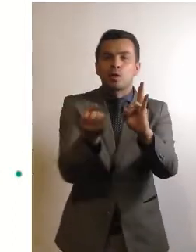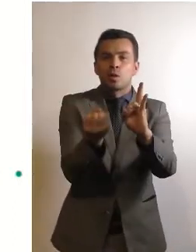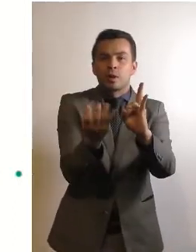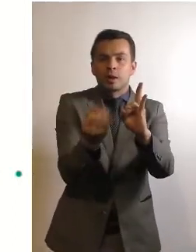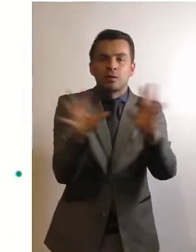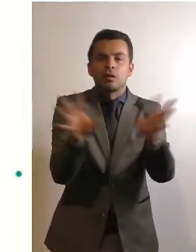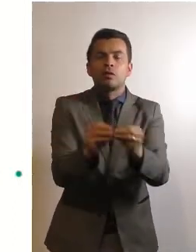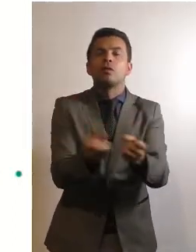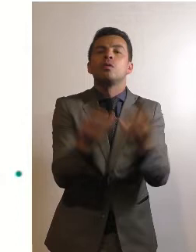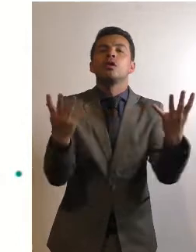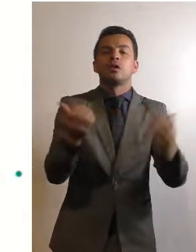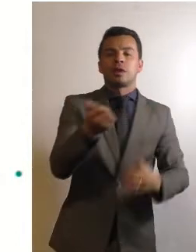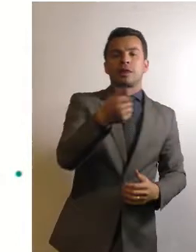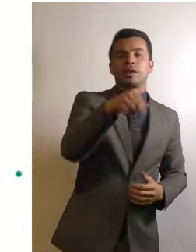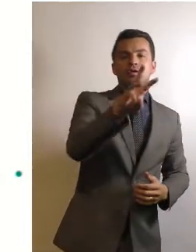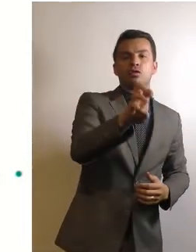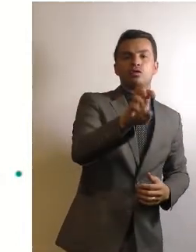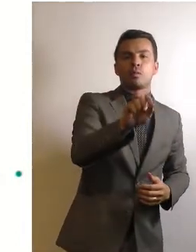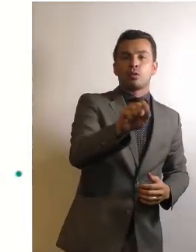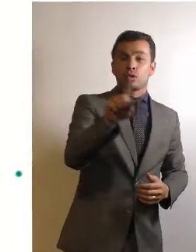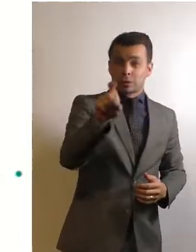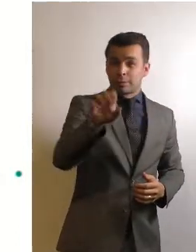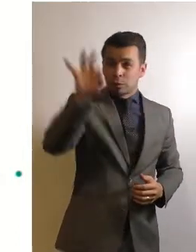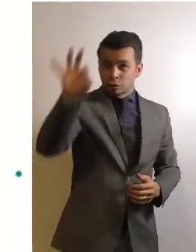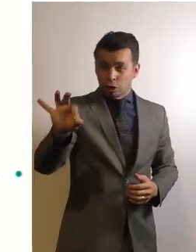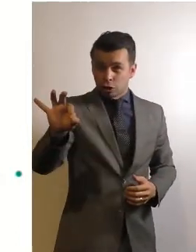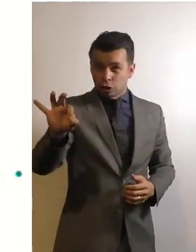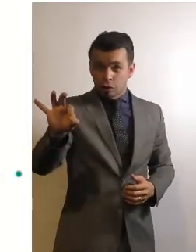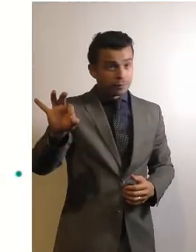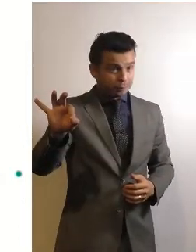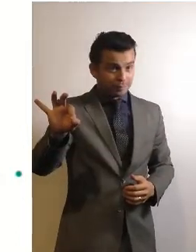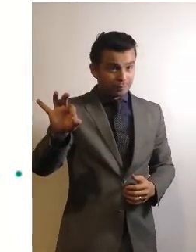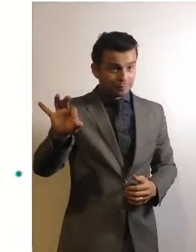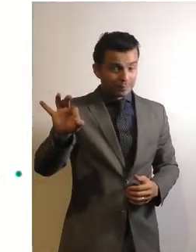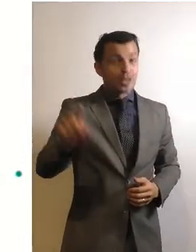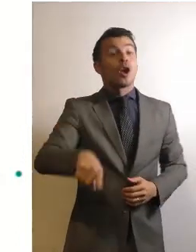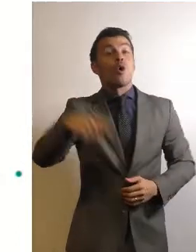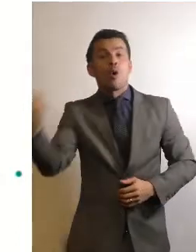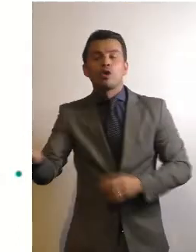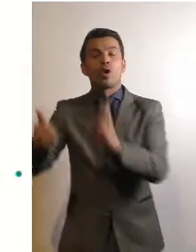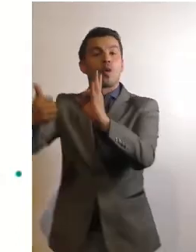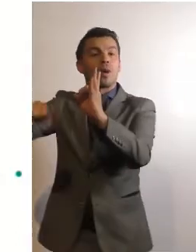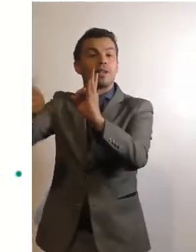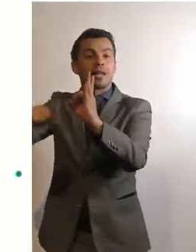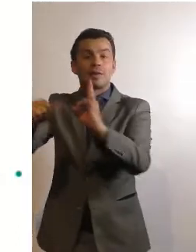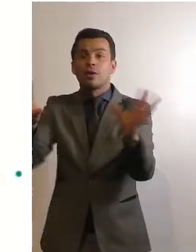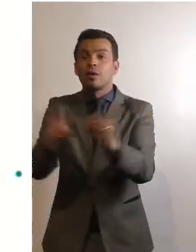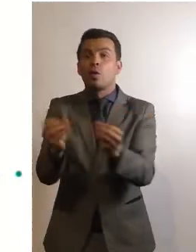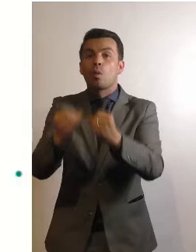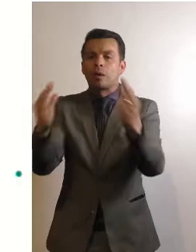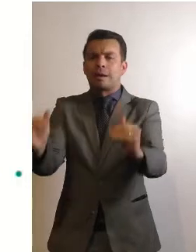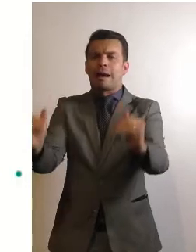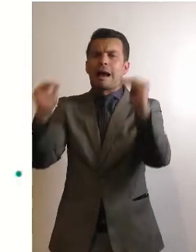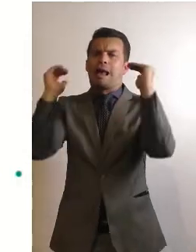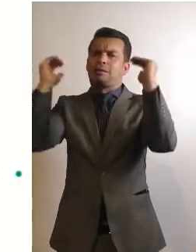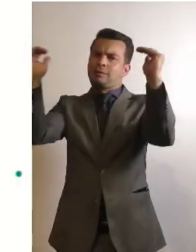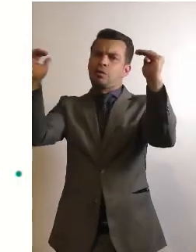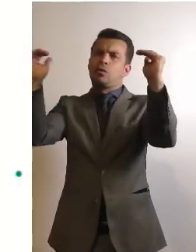88.13% y en cuanto al informe cualitativo, hemos cumplido en un alto grado